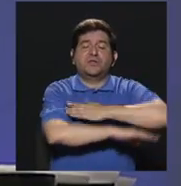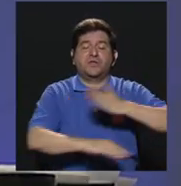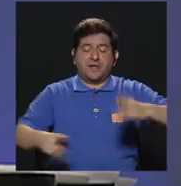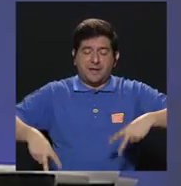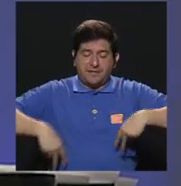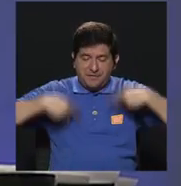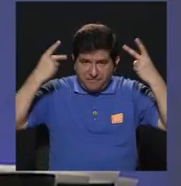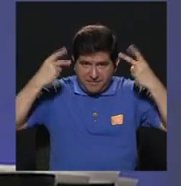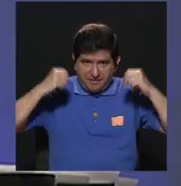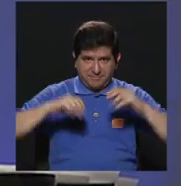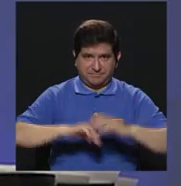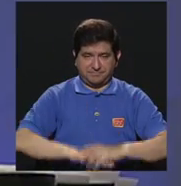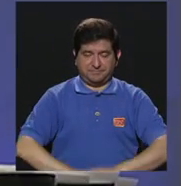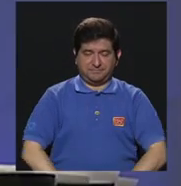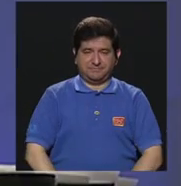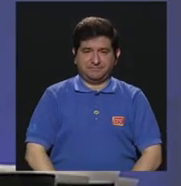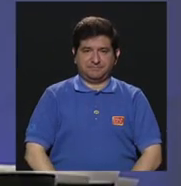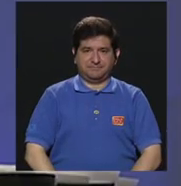mi vida.